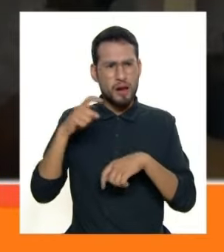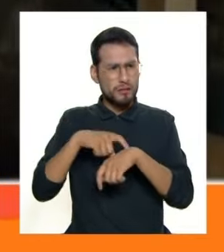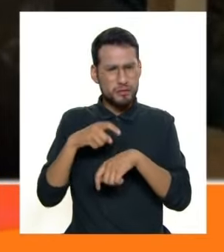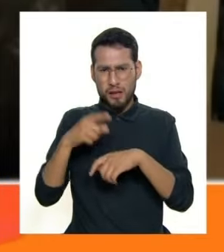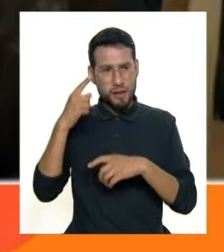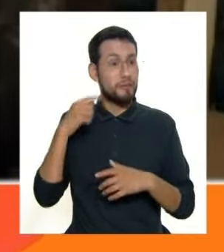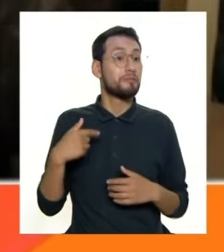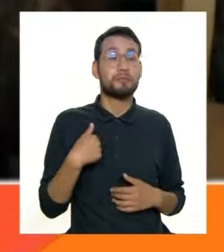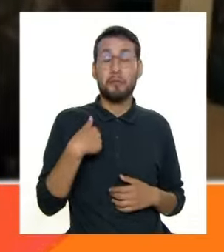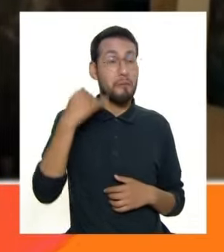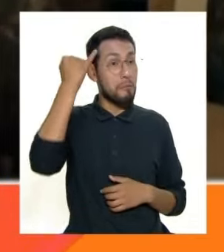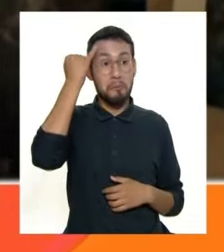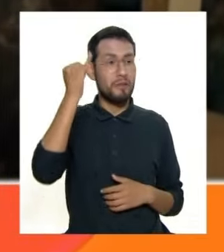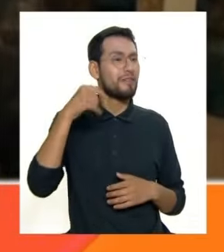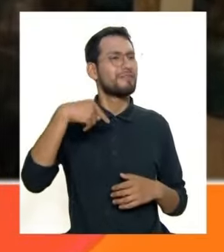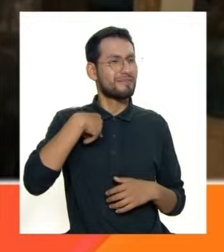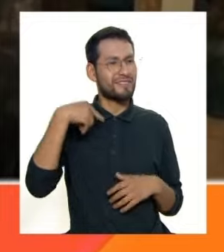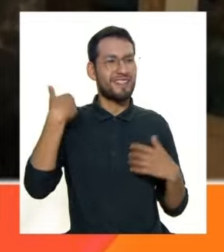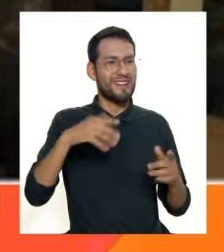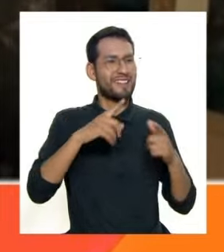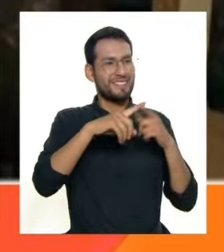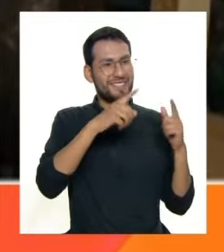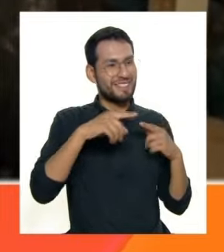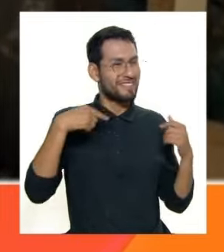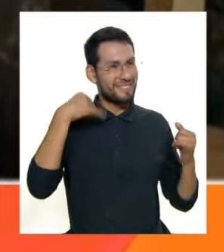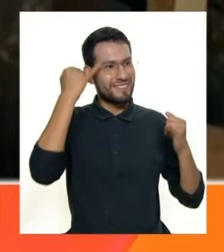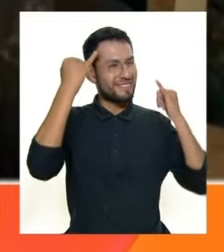situaciones? Mira, no me imaginé eso, pero yo me imagino tantas cosas.